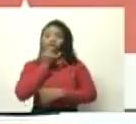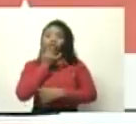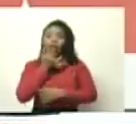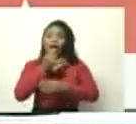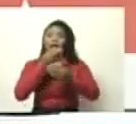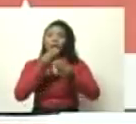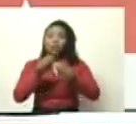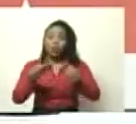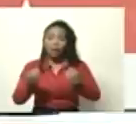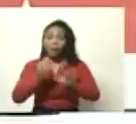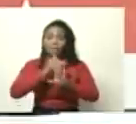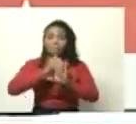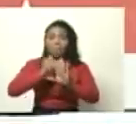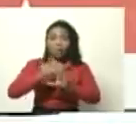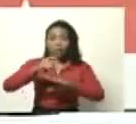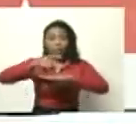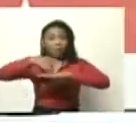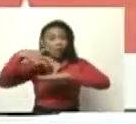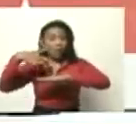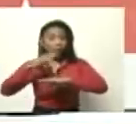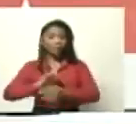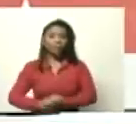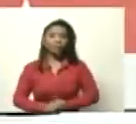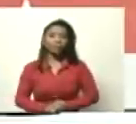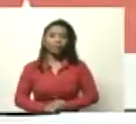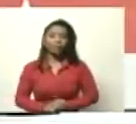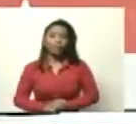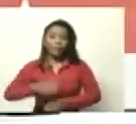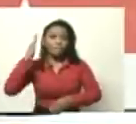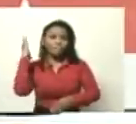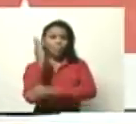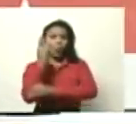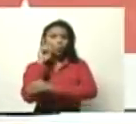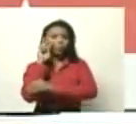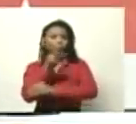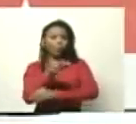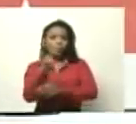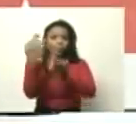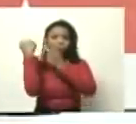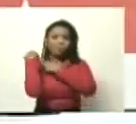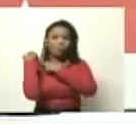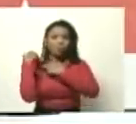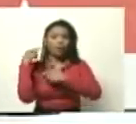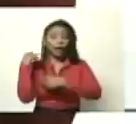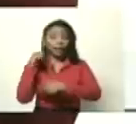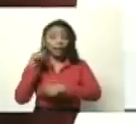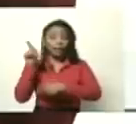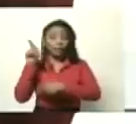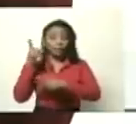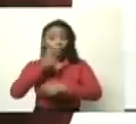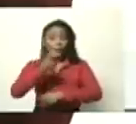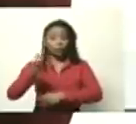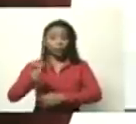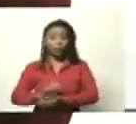leves, moderadas y graves, la sanción tendrá que ver con la responsabilidad que tenga esta persona.